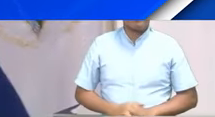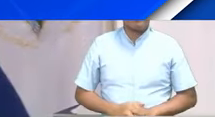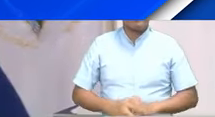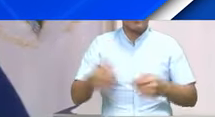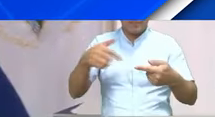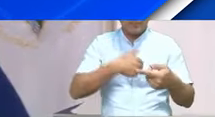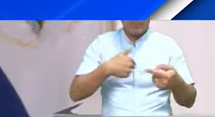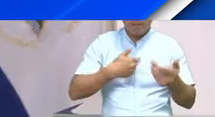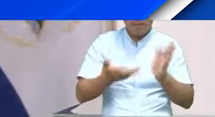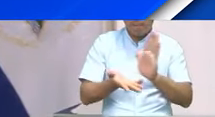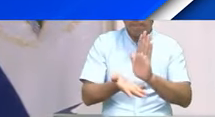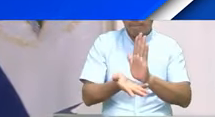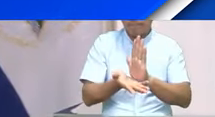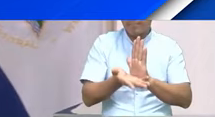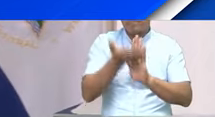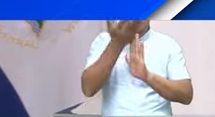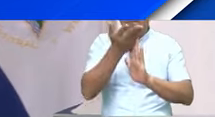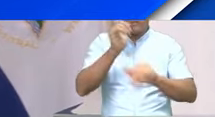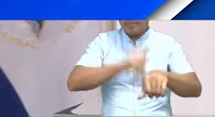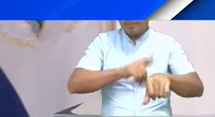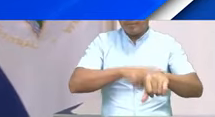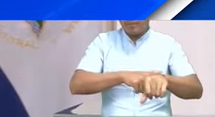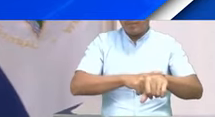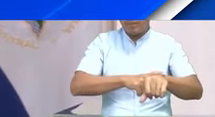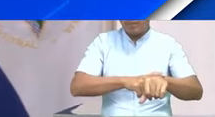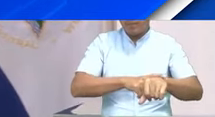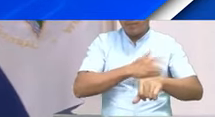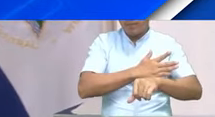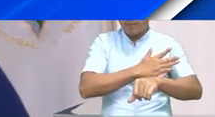La producción creció en ese periodo